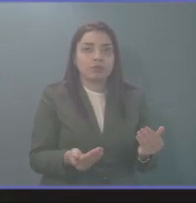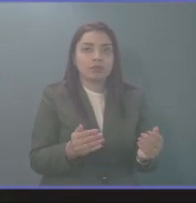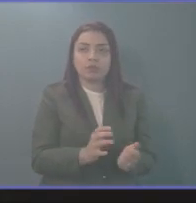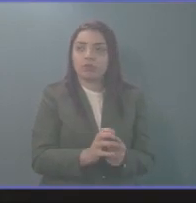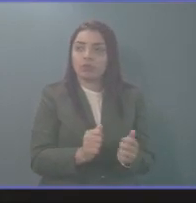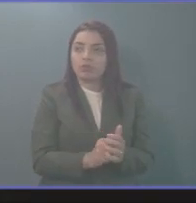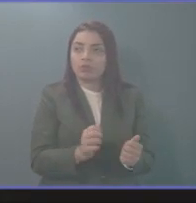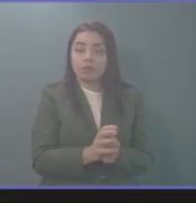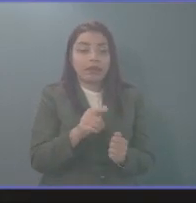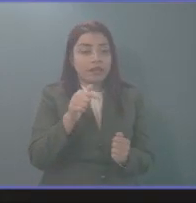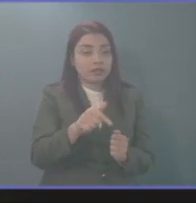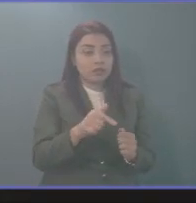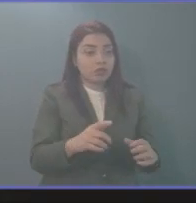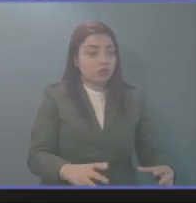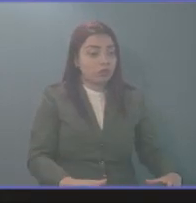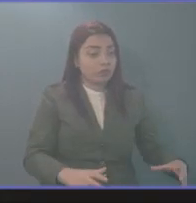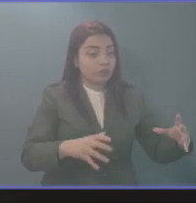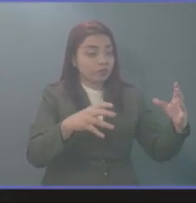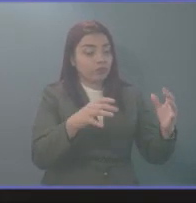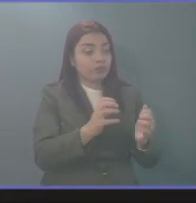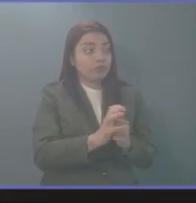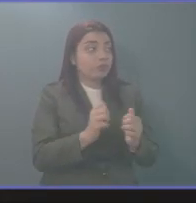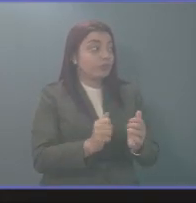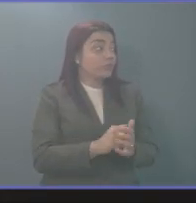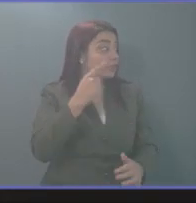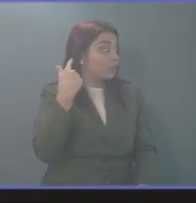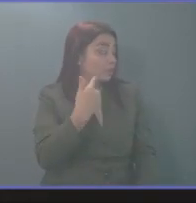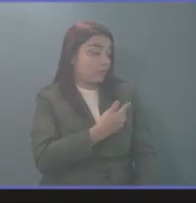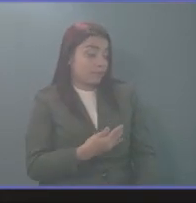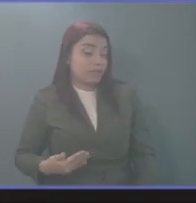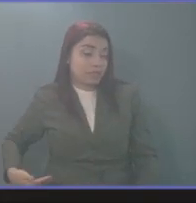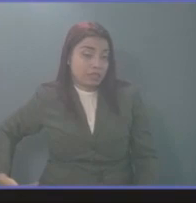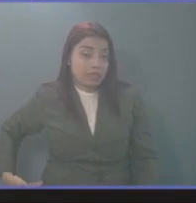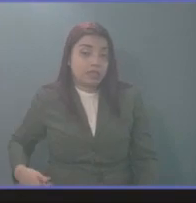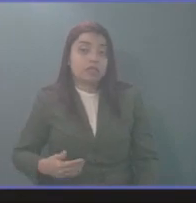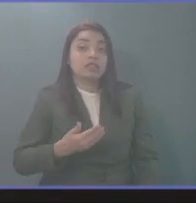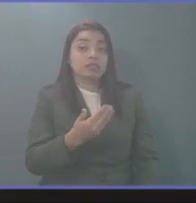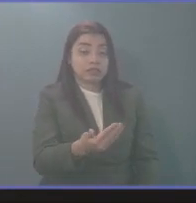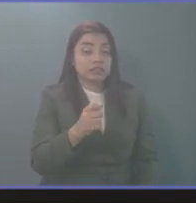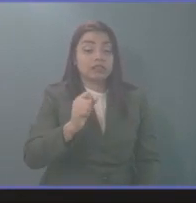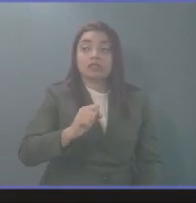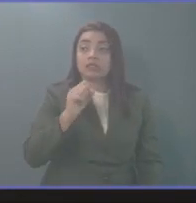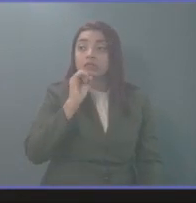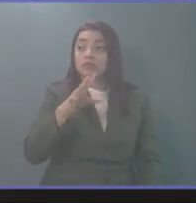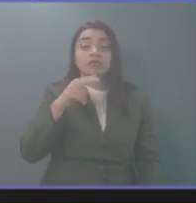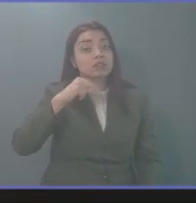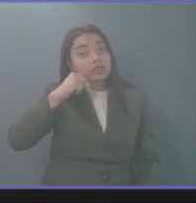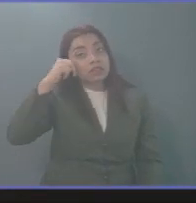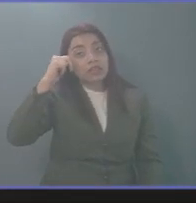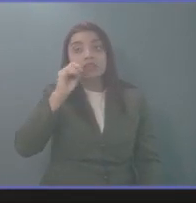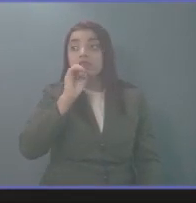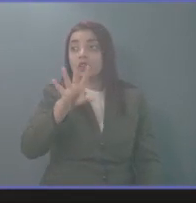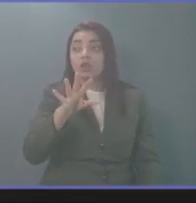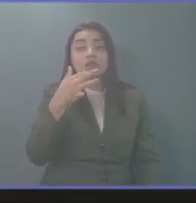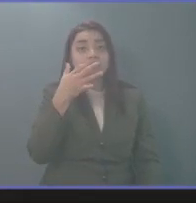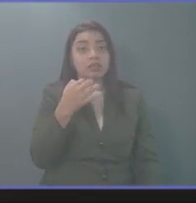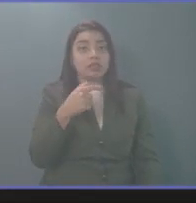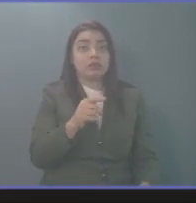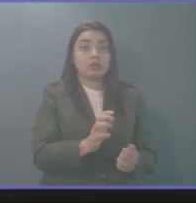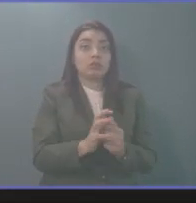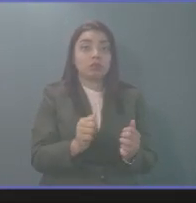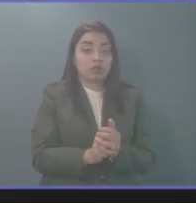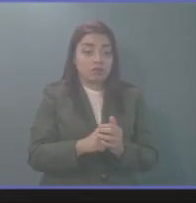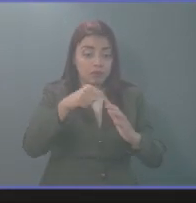problema. Aquí es donde surge el problema. Y de hecho el presidente de la República, él sí admitió en su conferencia de prensa que había sido un problema de